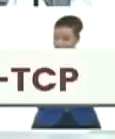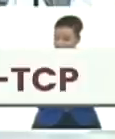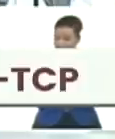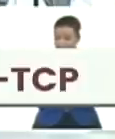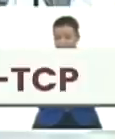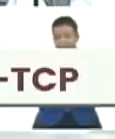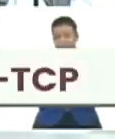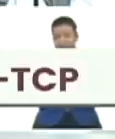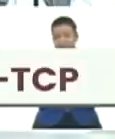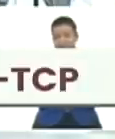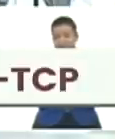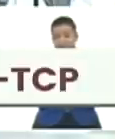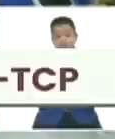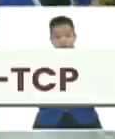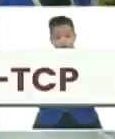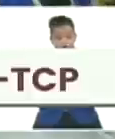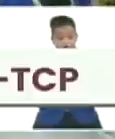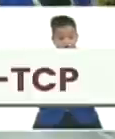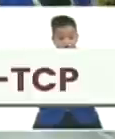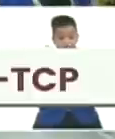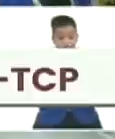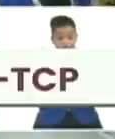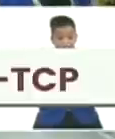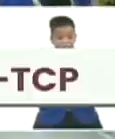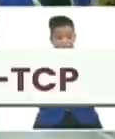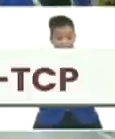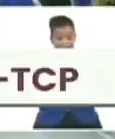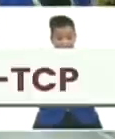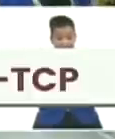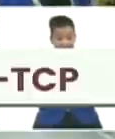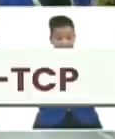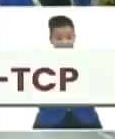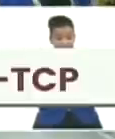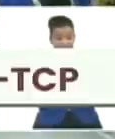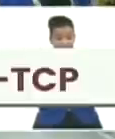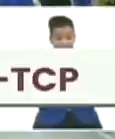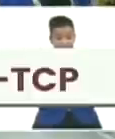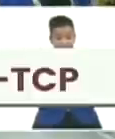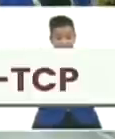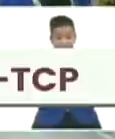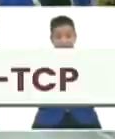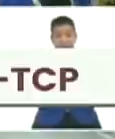que hoy nos reunimos en este aniversario de la Alianza Bolivariana